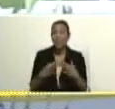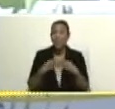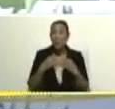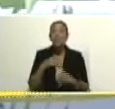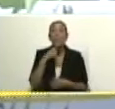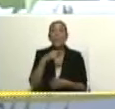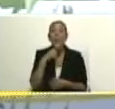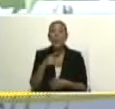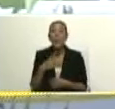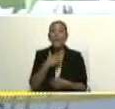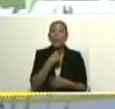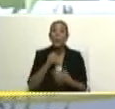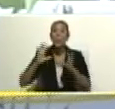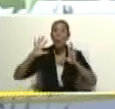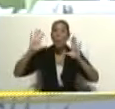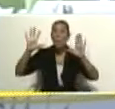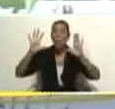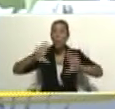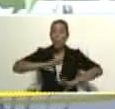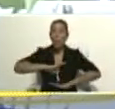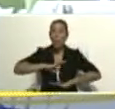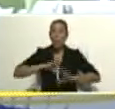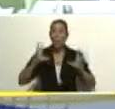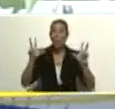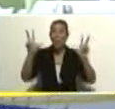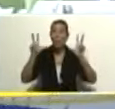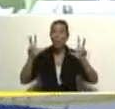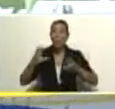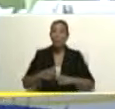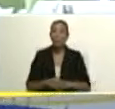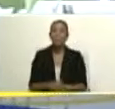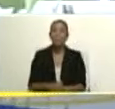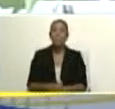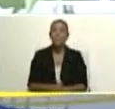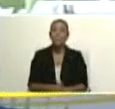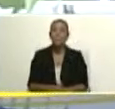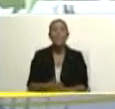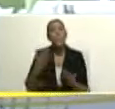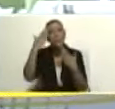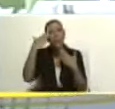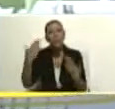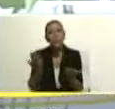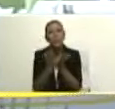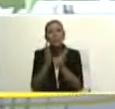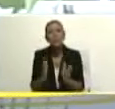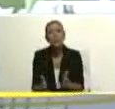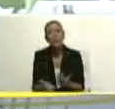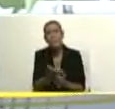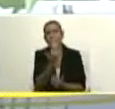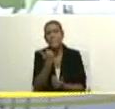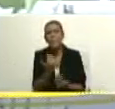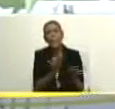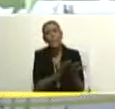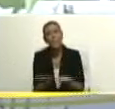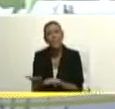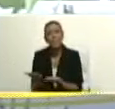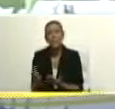le gusta el voleibol porque tiene buen tamaño. Quisiera que Nicole nos diera un saludo del estudiantado. Nicole,